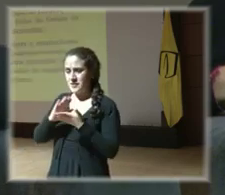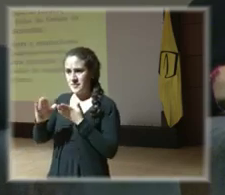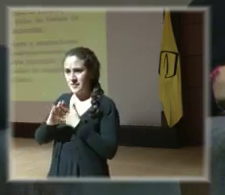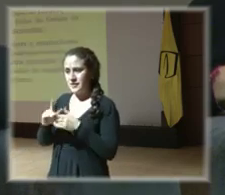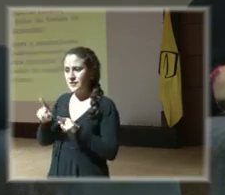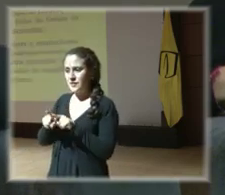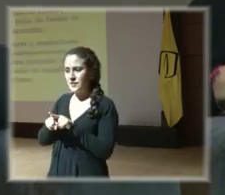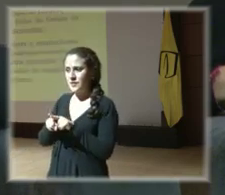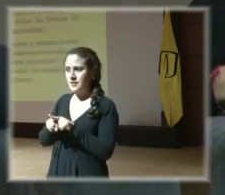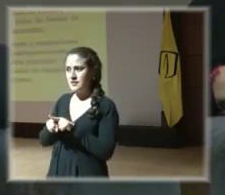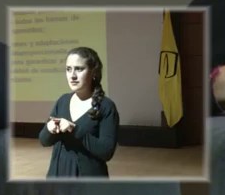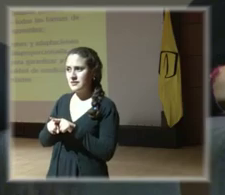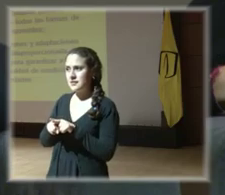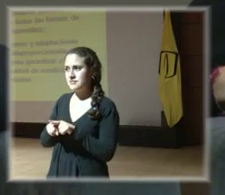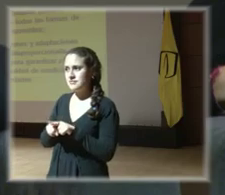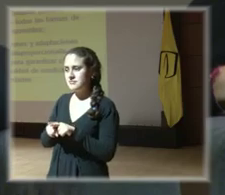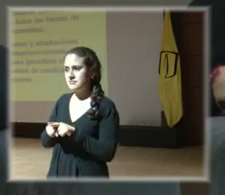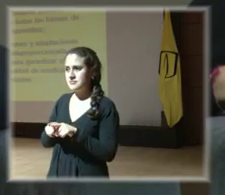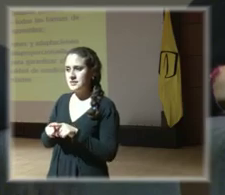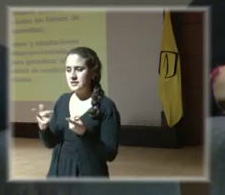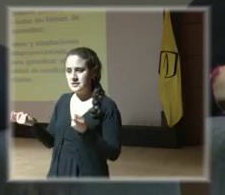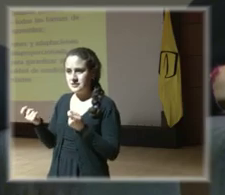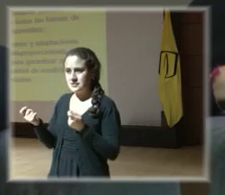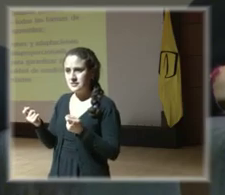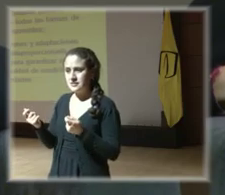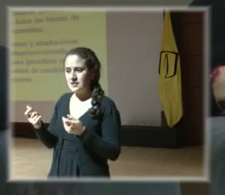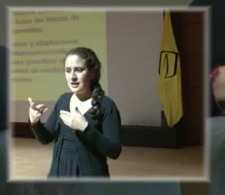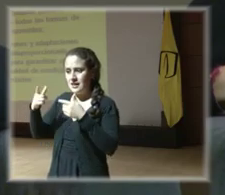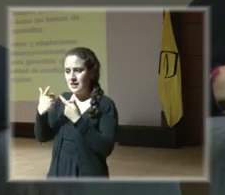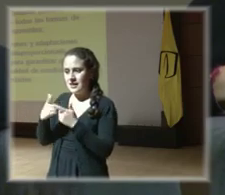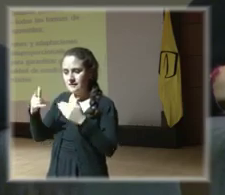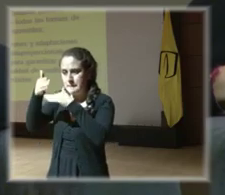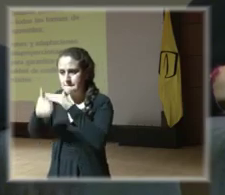penas o medidas restrictivas de la libertad